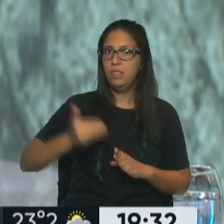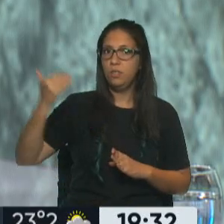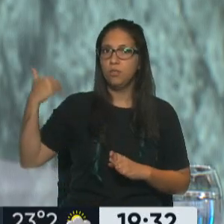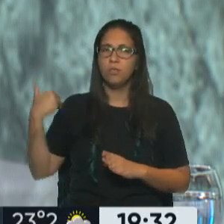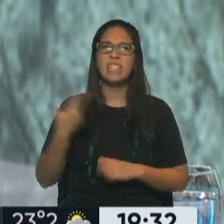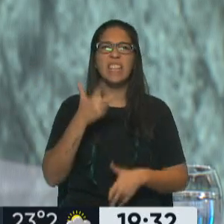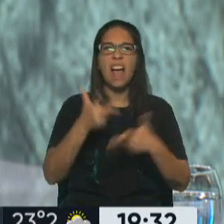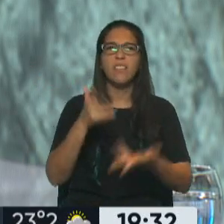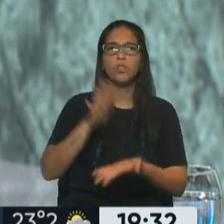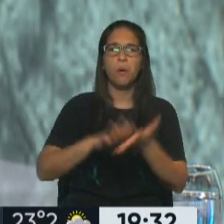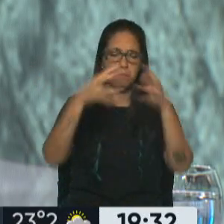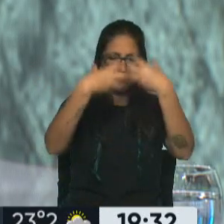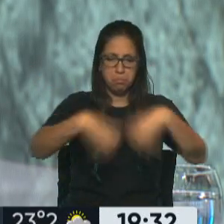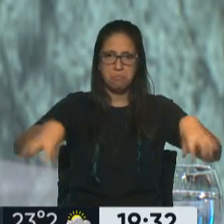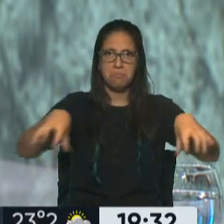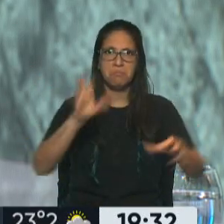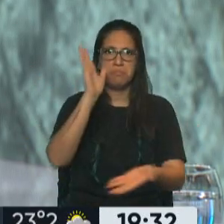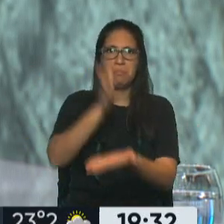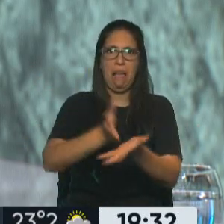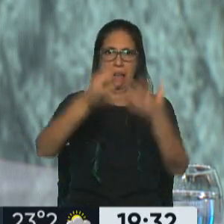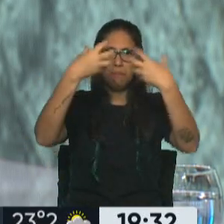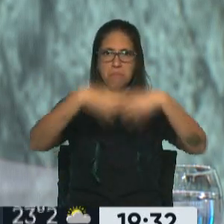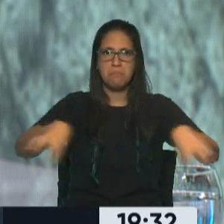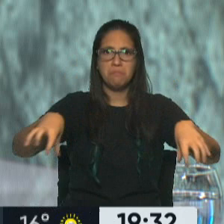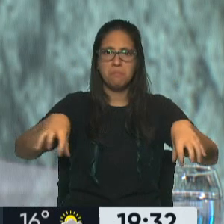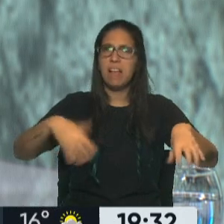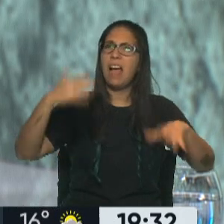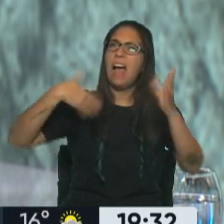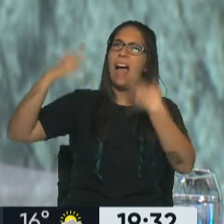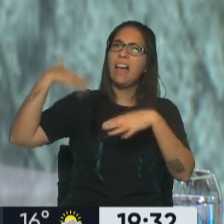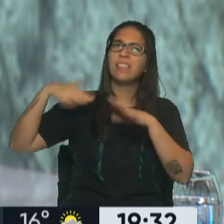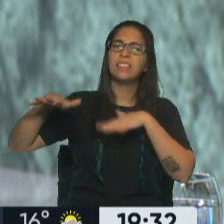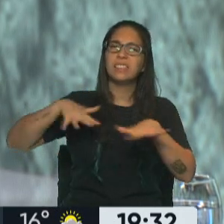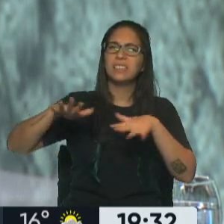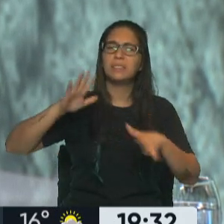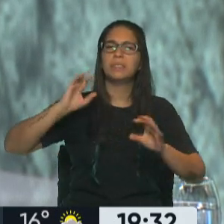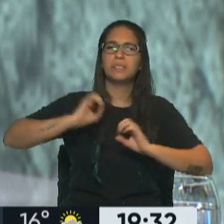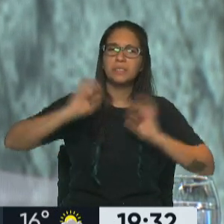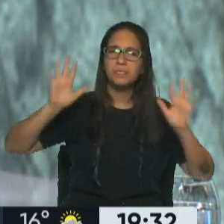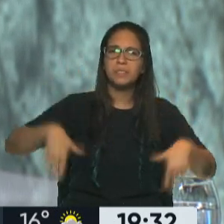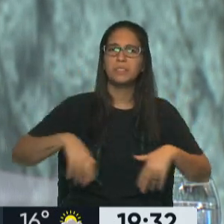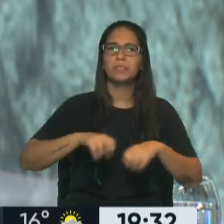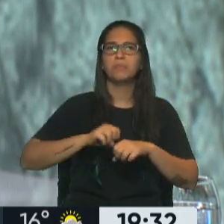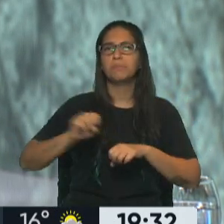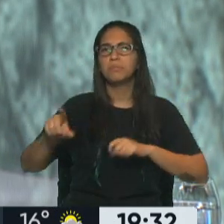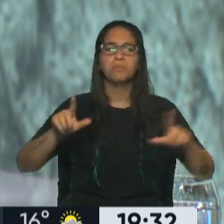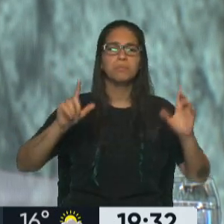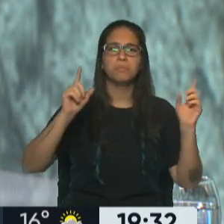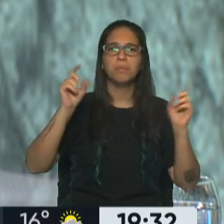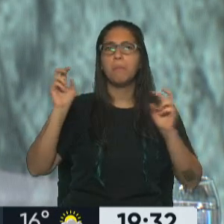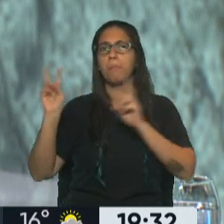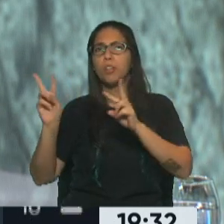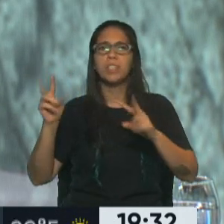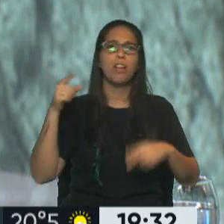grieta pero siempre hubo Más allá de aquellas civilizaciones y barbaries y más allá de los alcinas peronistas y